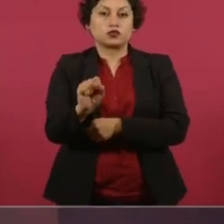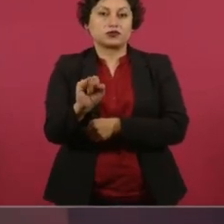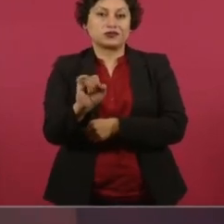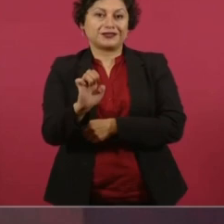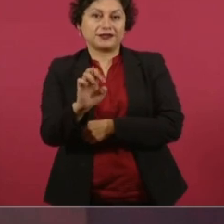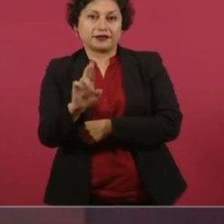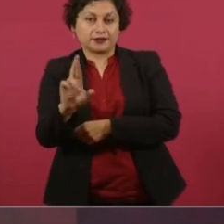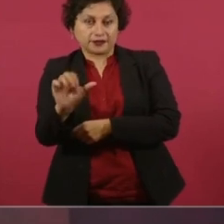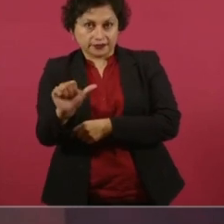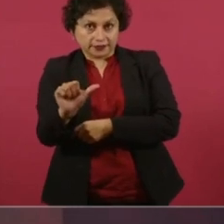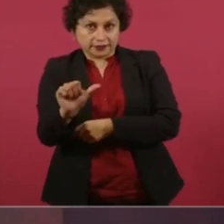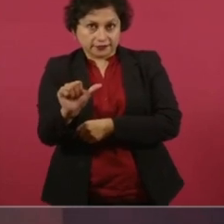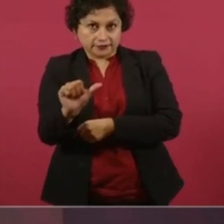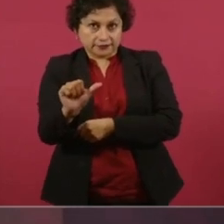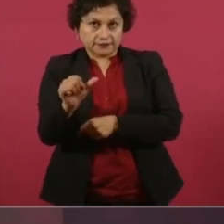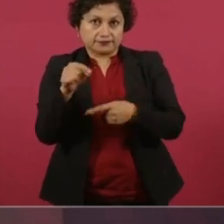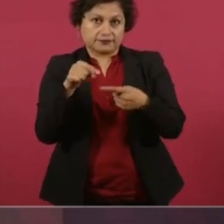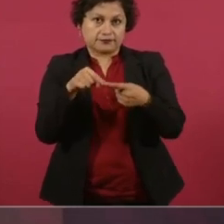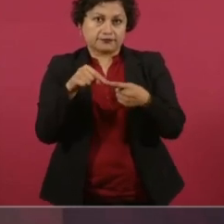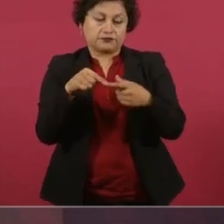era más